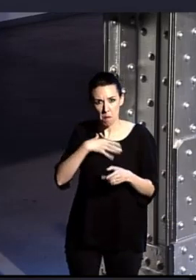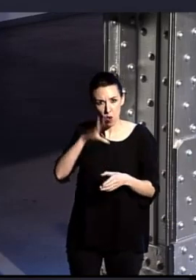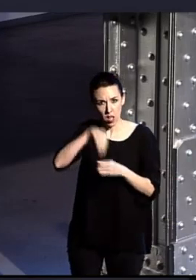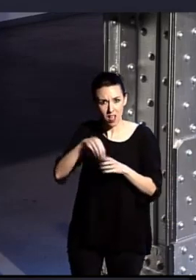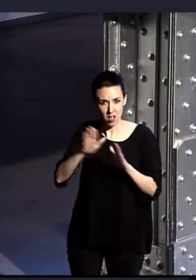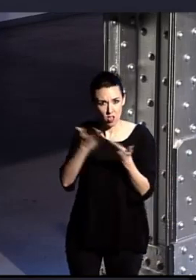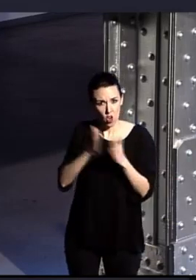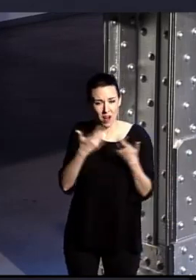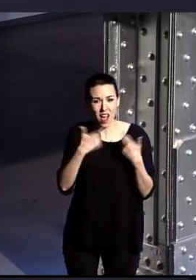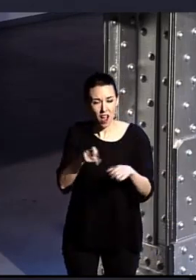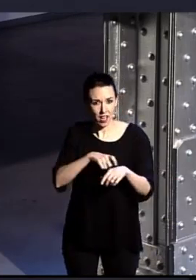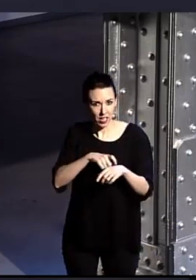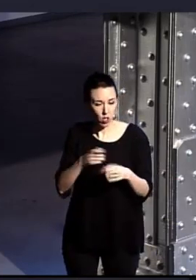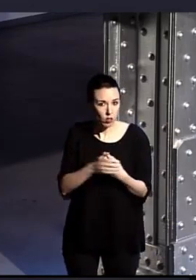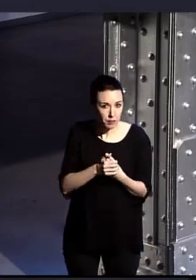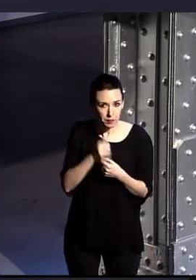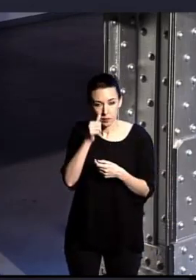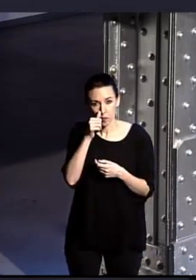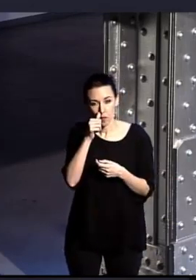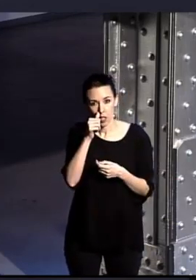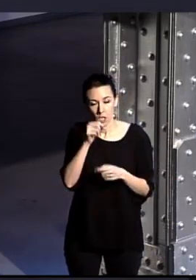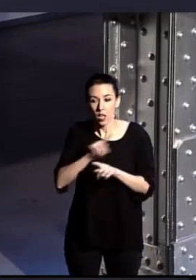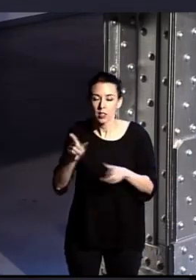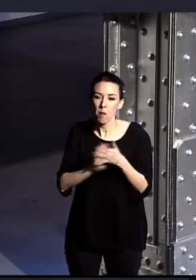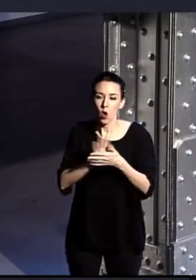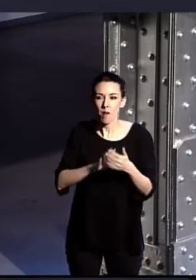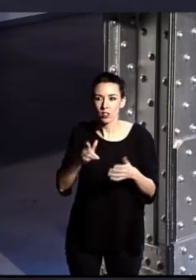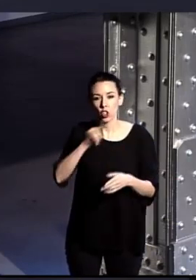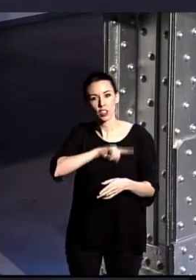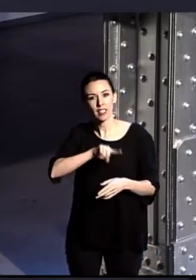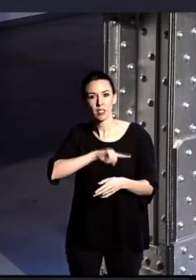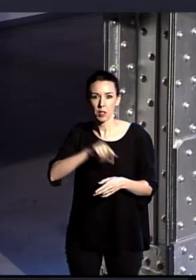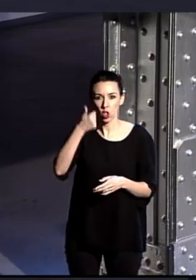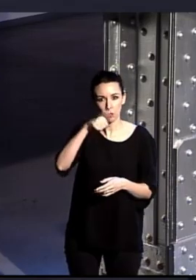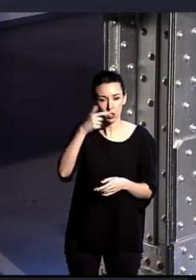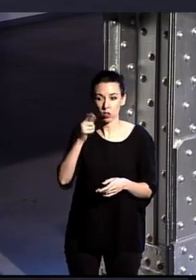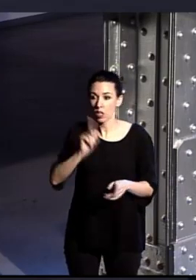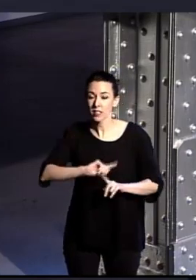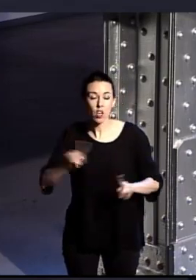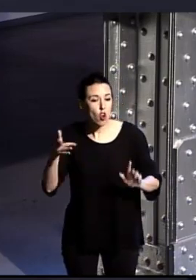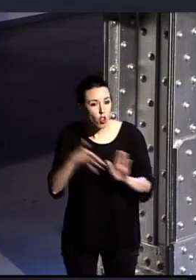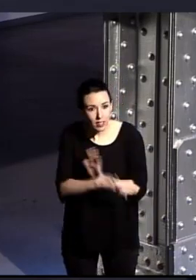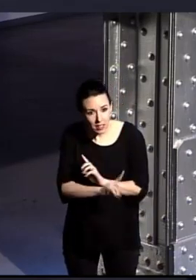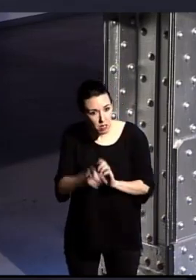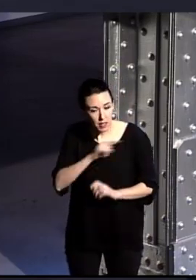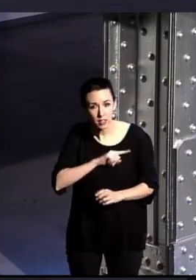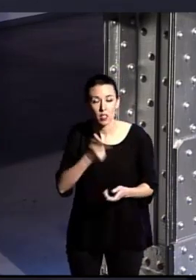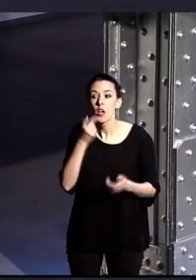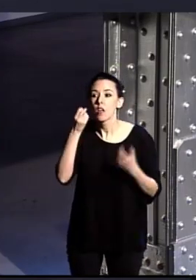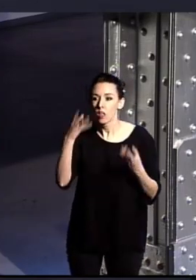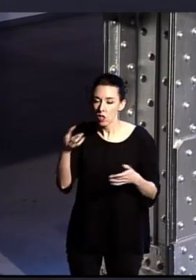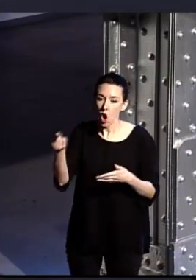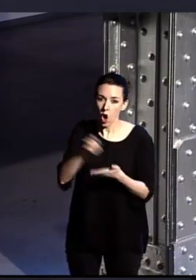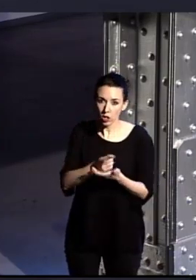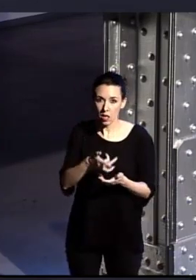novela de género de aventuras. Claro, no y es curioso porque tampoco estamos hablando de los sentimientos masculinos. Es que no describe. No, pero sin embargo, y volviendo